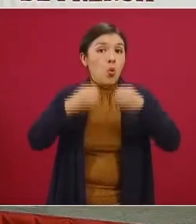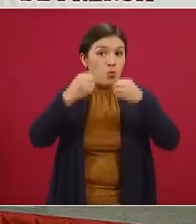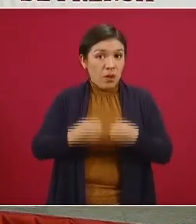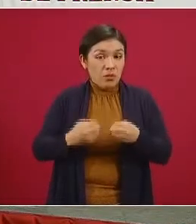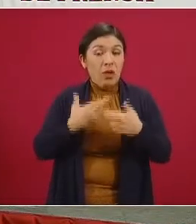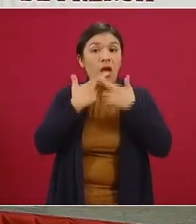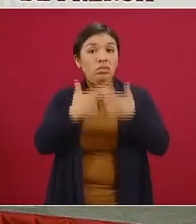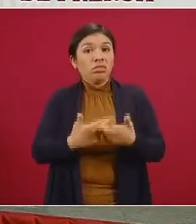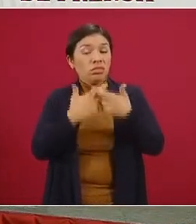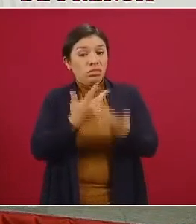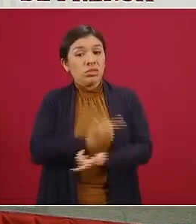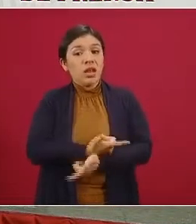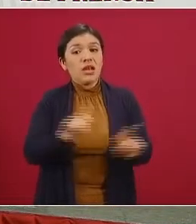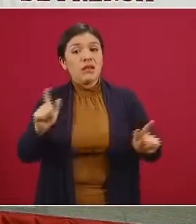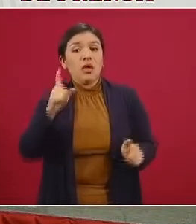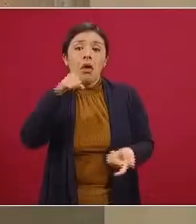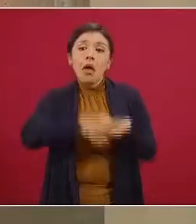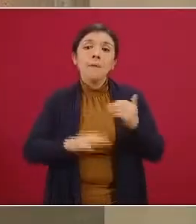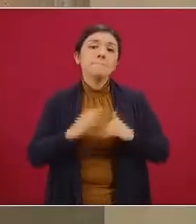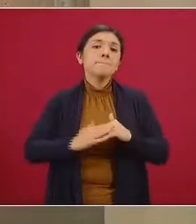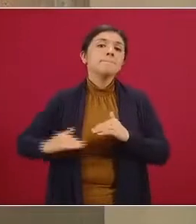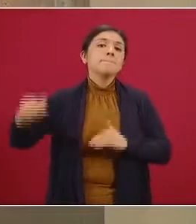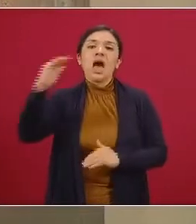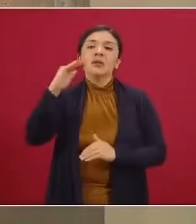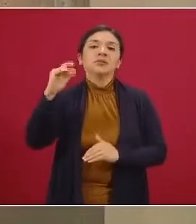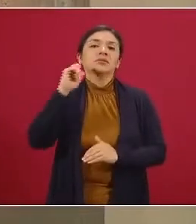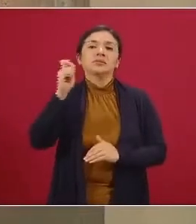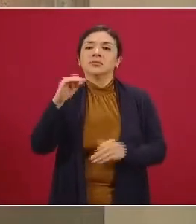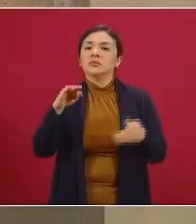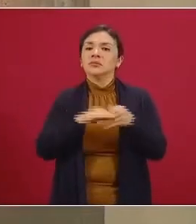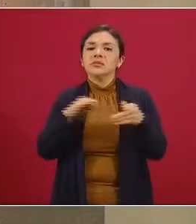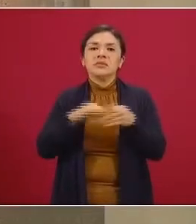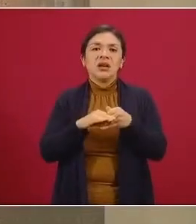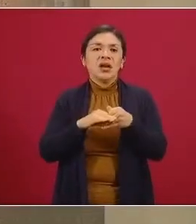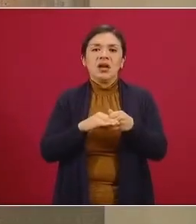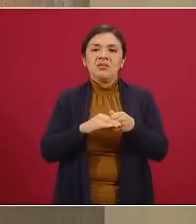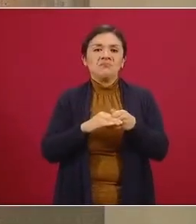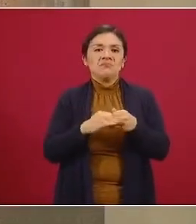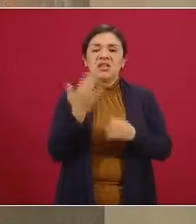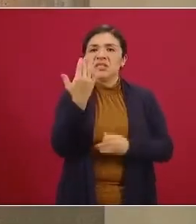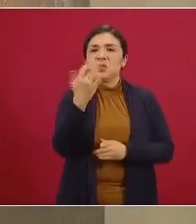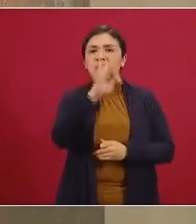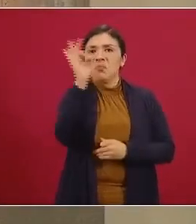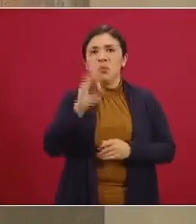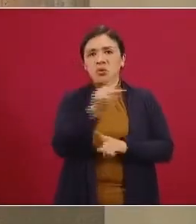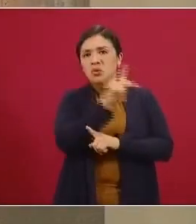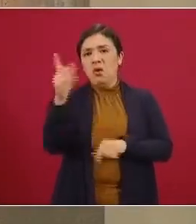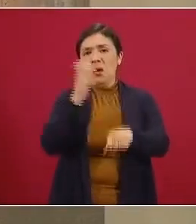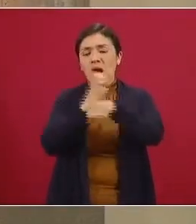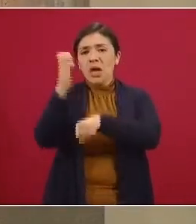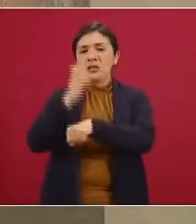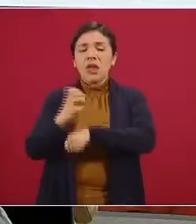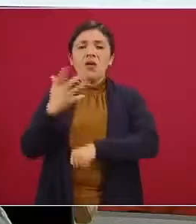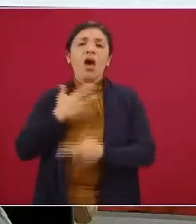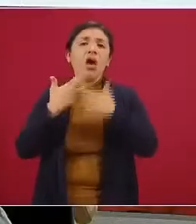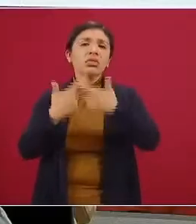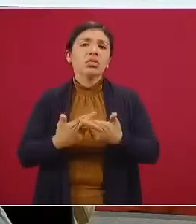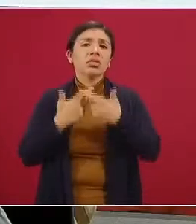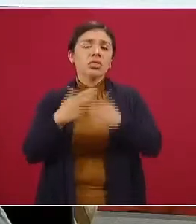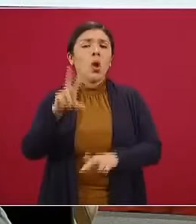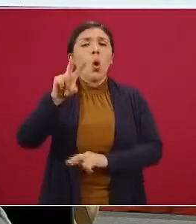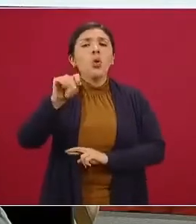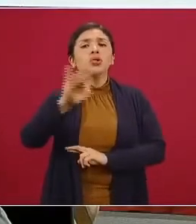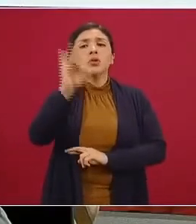lo tanto la gran mayoría, más de la mitad y casi la mitad de las entidades federativas con 80% o más